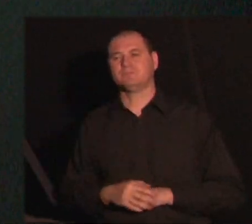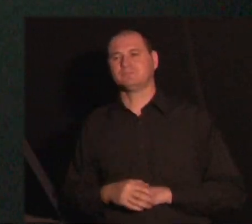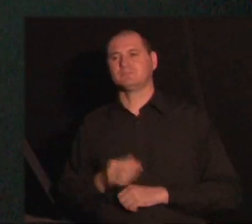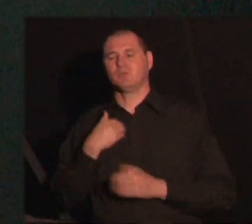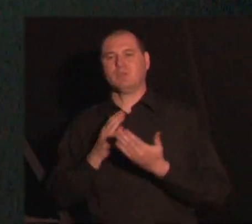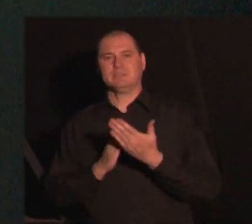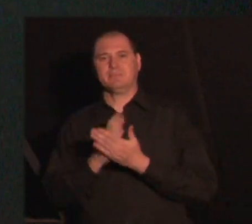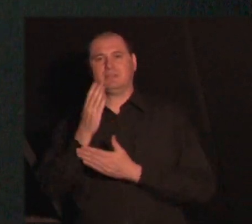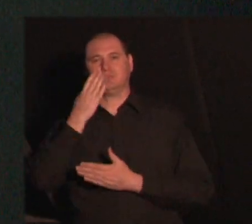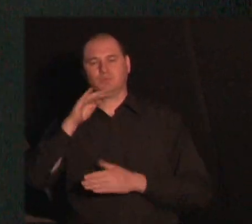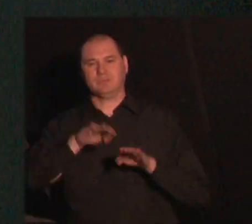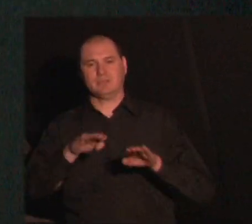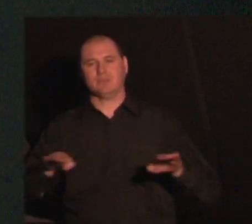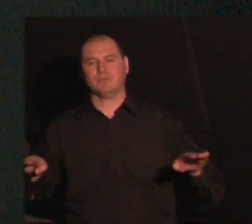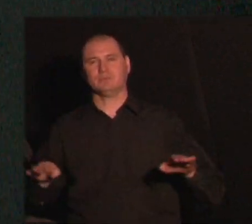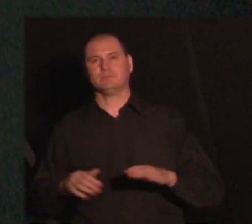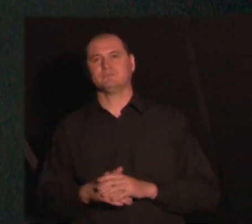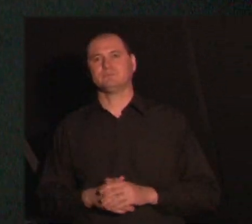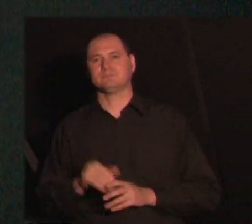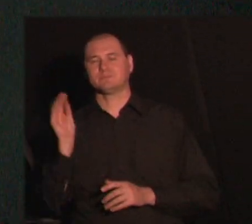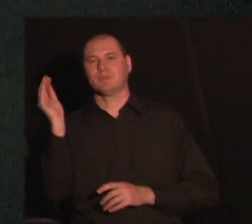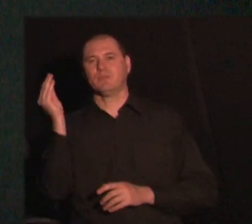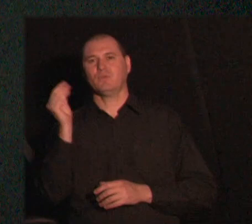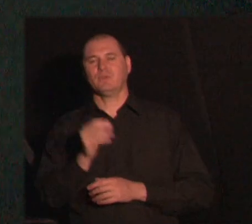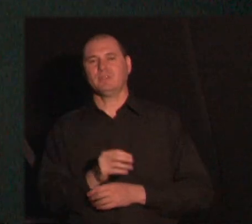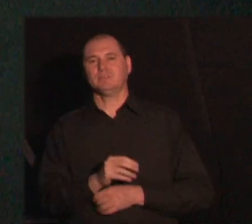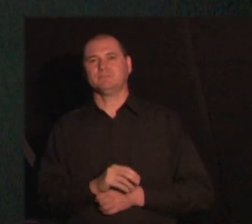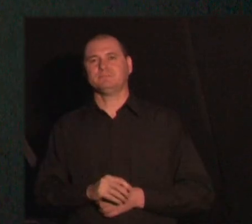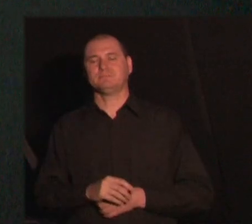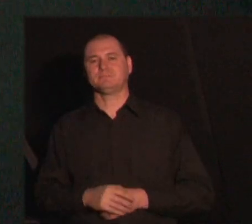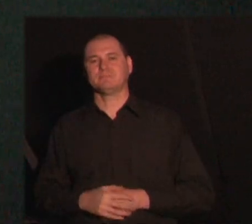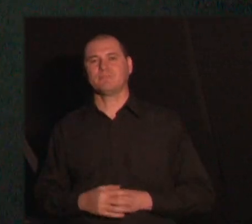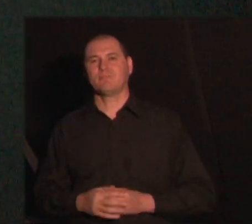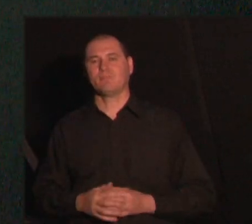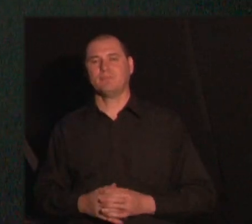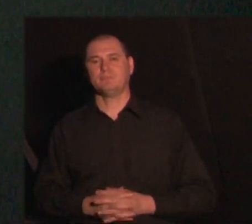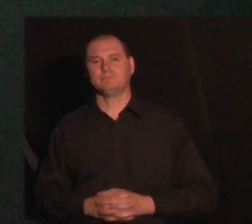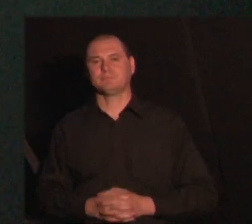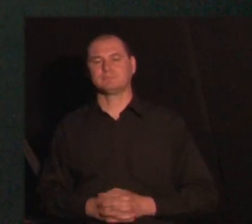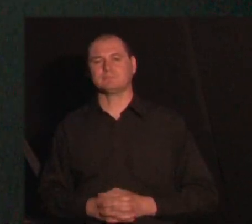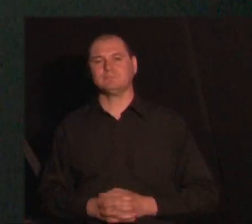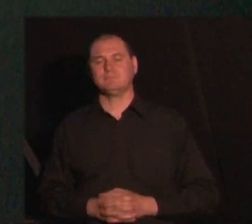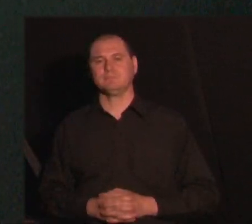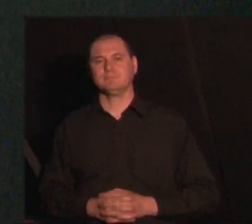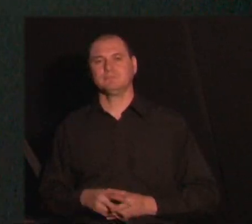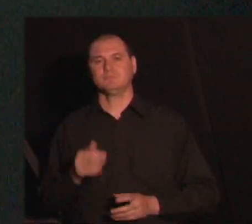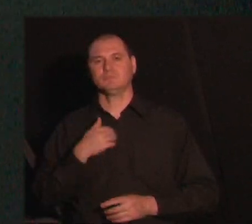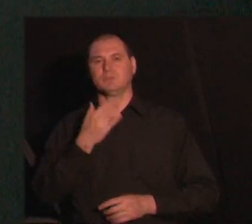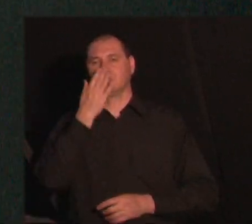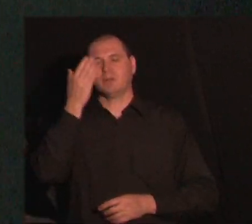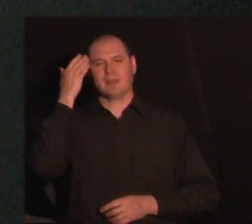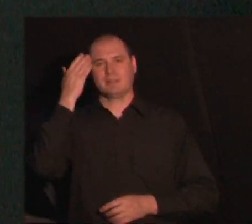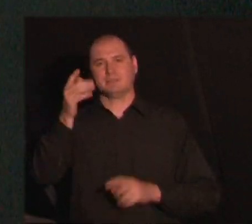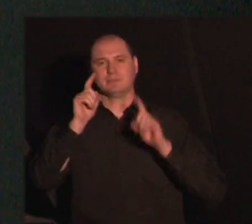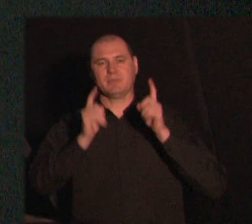estoy enfrente de niños y de jóvenes. Y nada, antes que nada quiero agradecer también